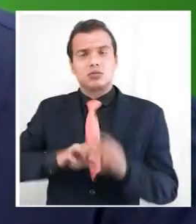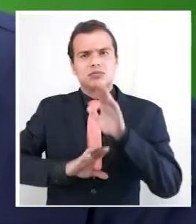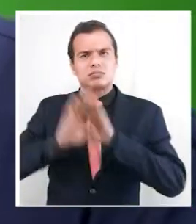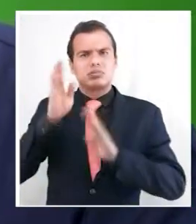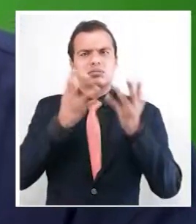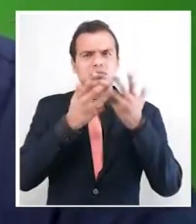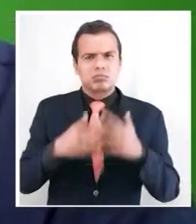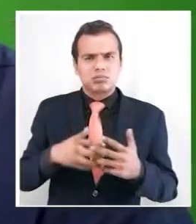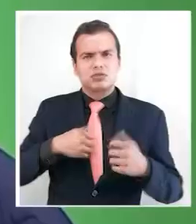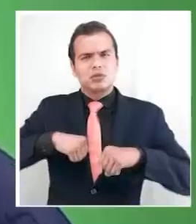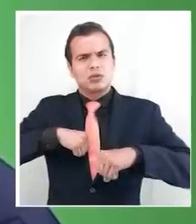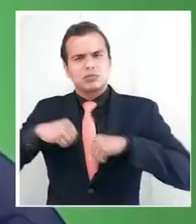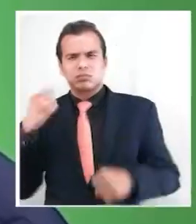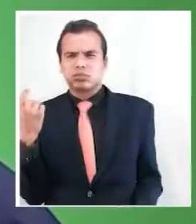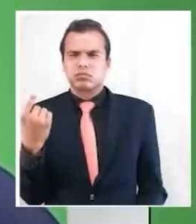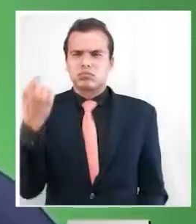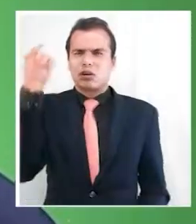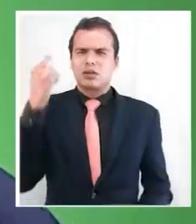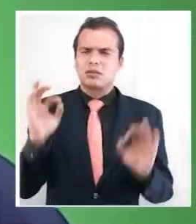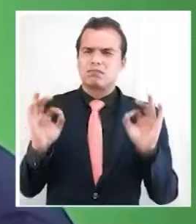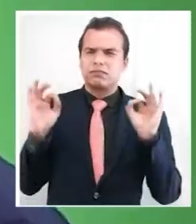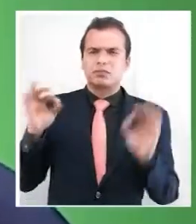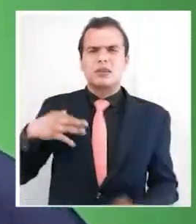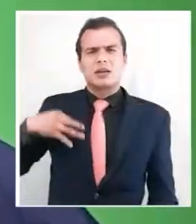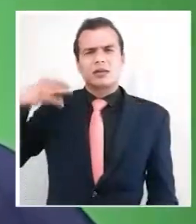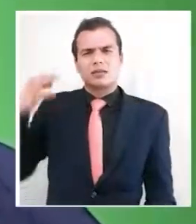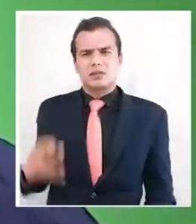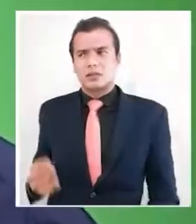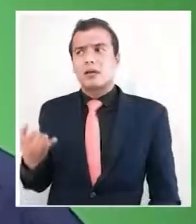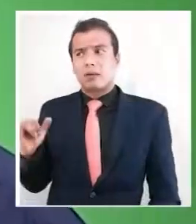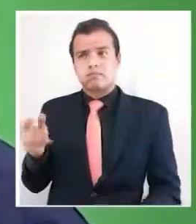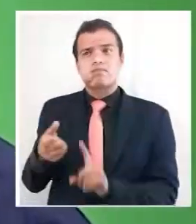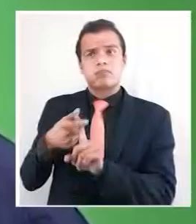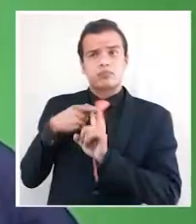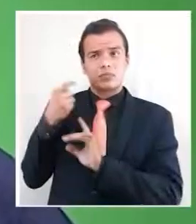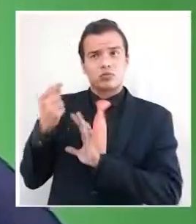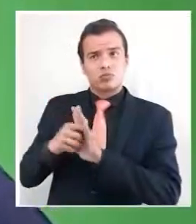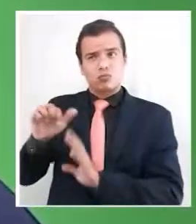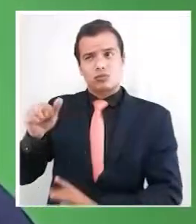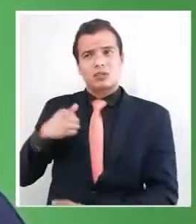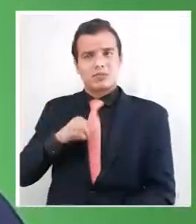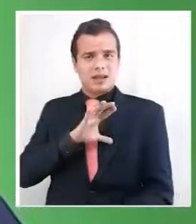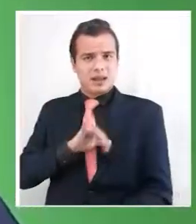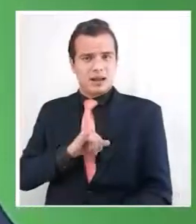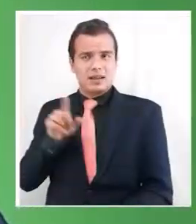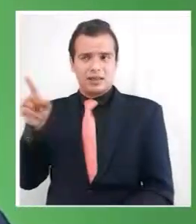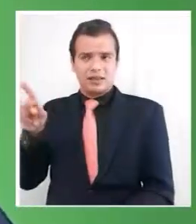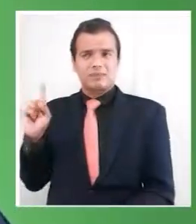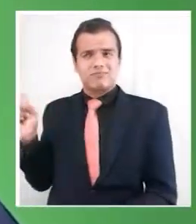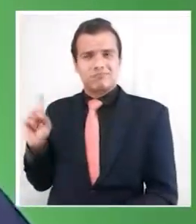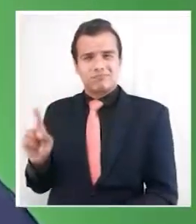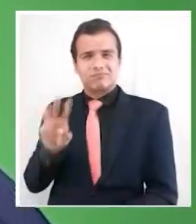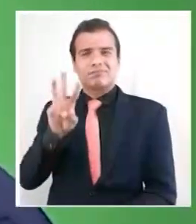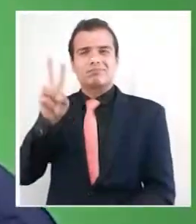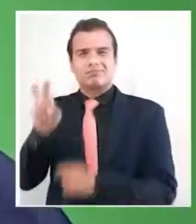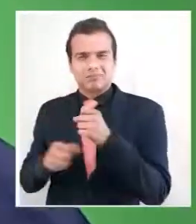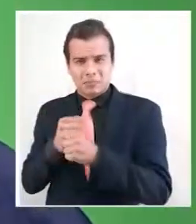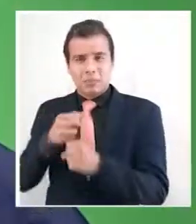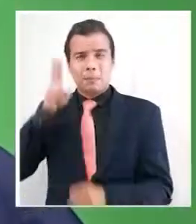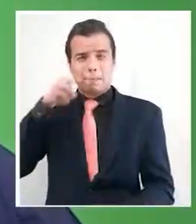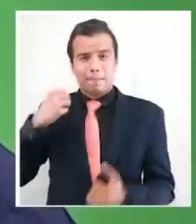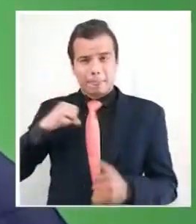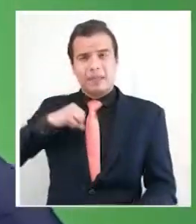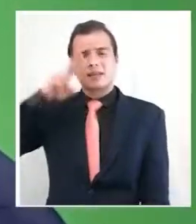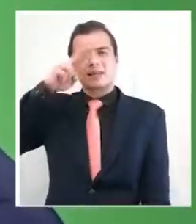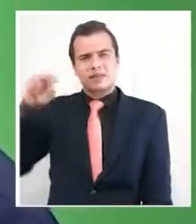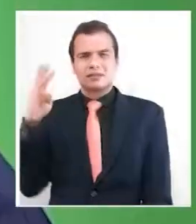oportunidad de ser empresario. Luego me dio la oportunidad de ser un político decente. Esta ciudad me entregó una mujer. Tengo 37 años de casado. Tengo unos